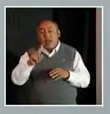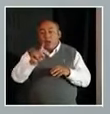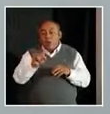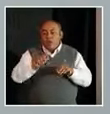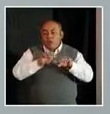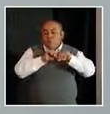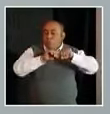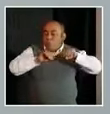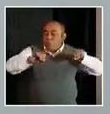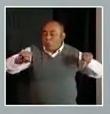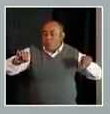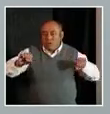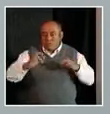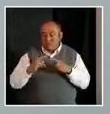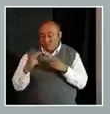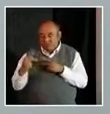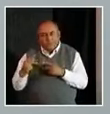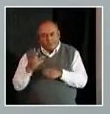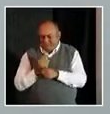de modulación de presiones.